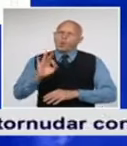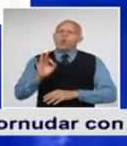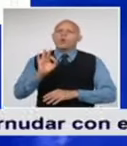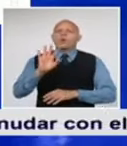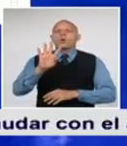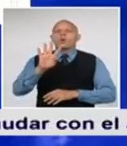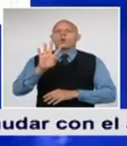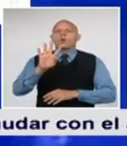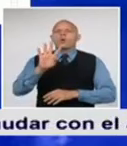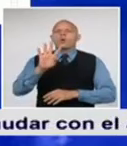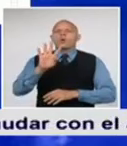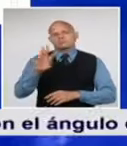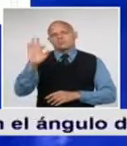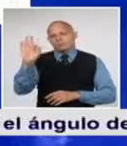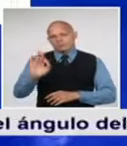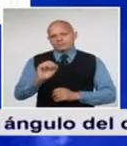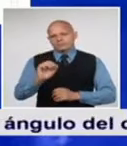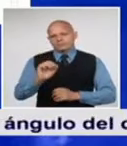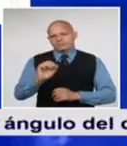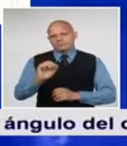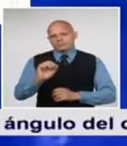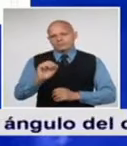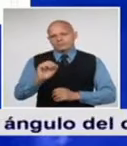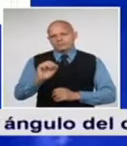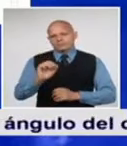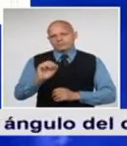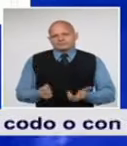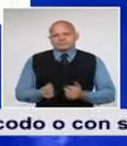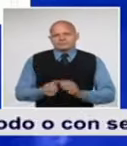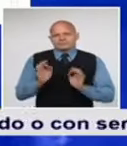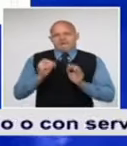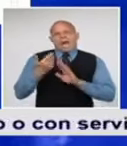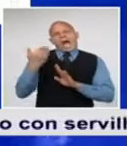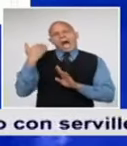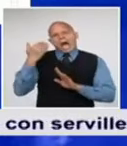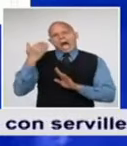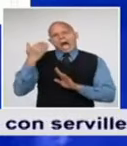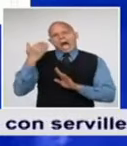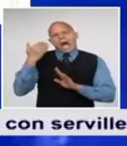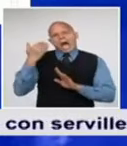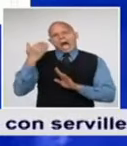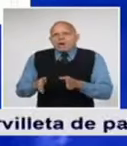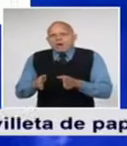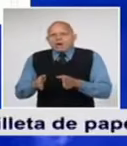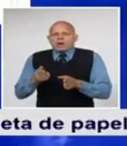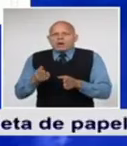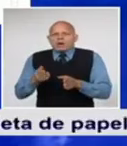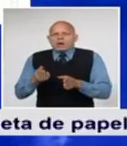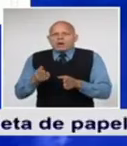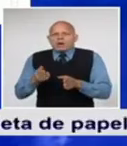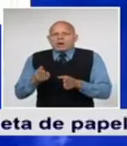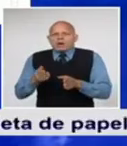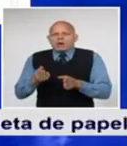4,31%. Claro, era un número de fallecidos que no eran tan grandes, era,